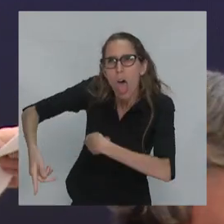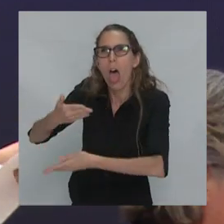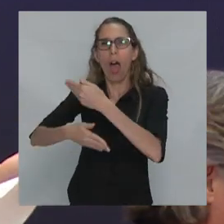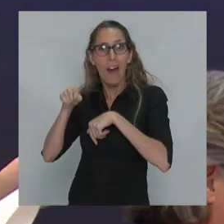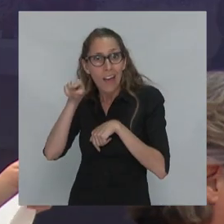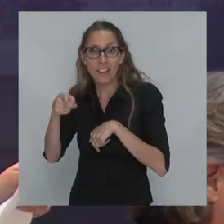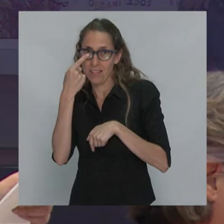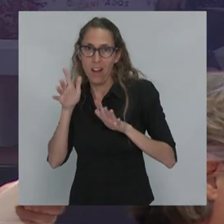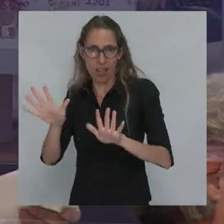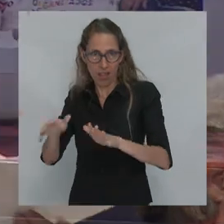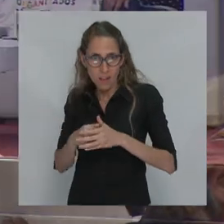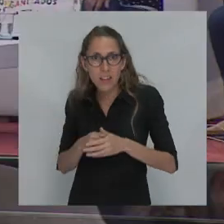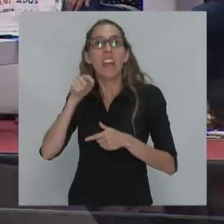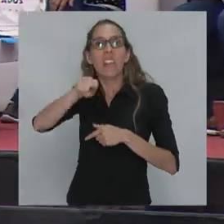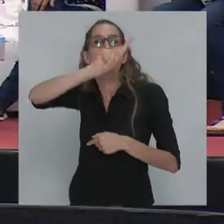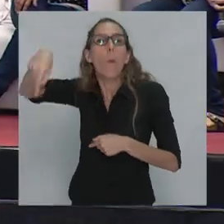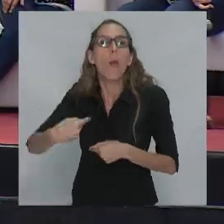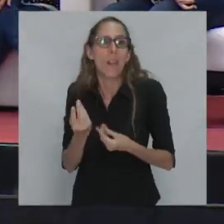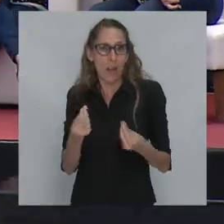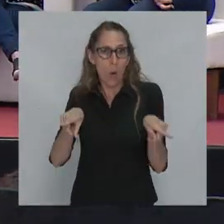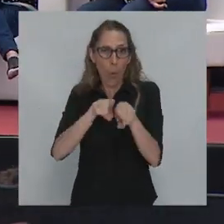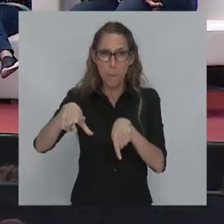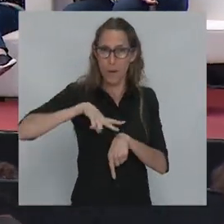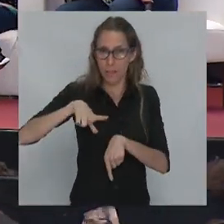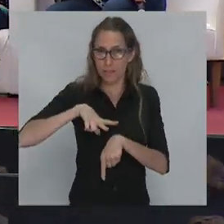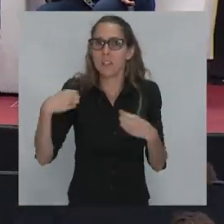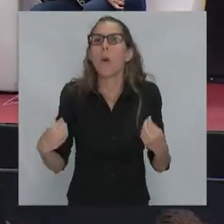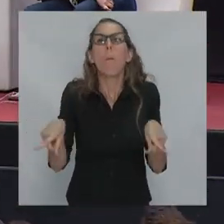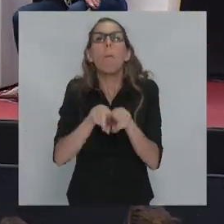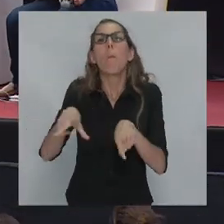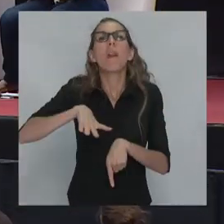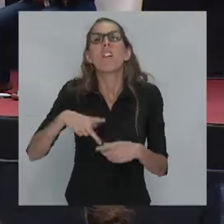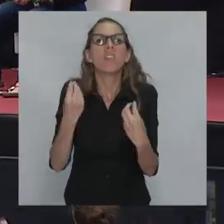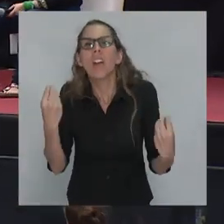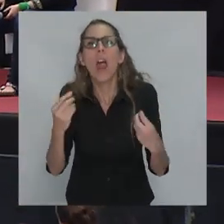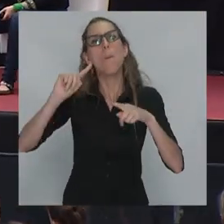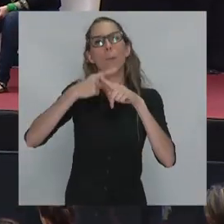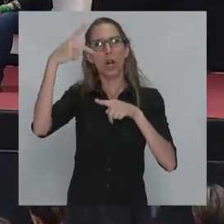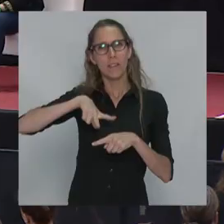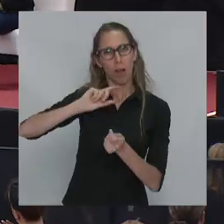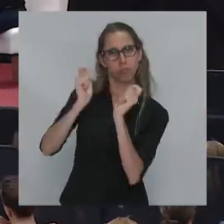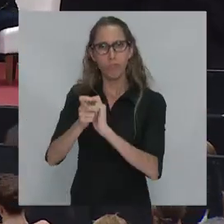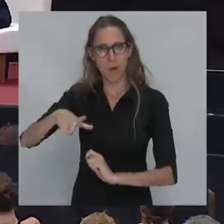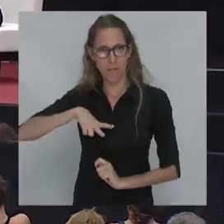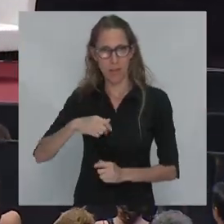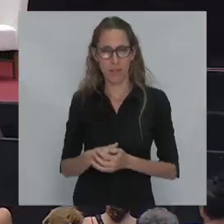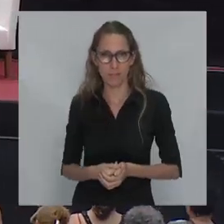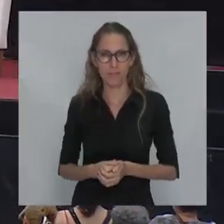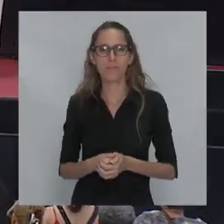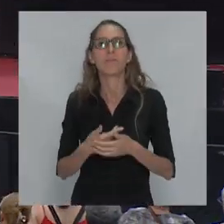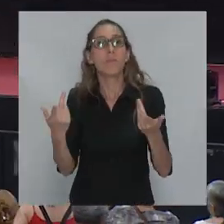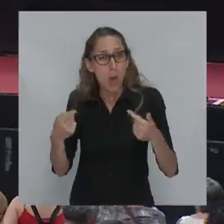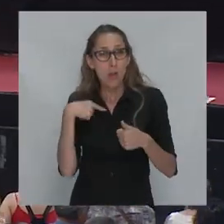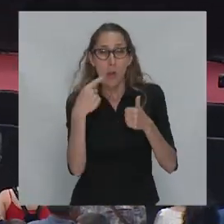están produciendo una nueva forma de privatización, la privatización de la política. Pero además de mostrar